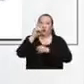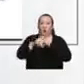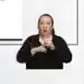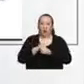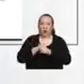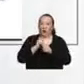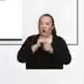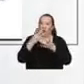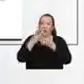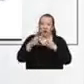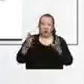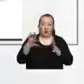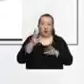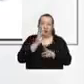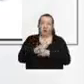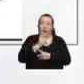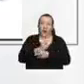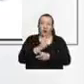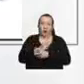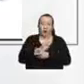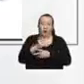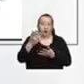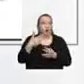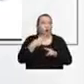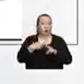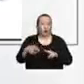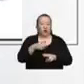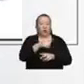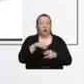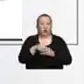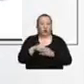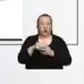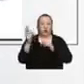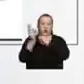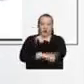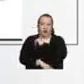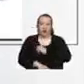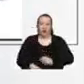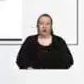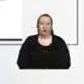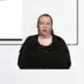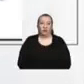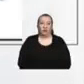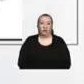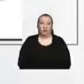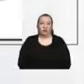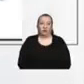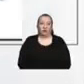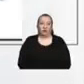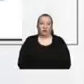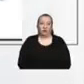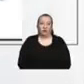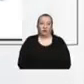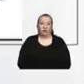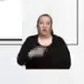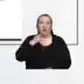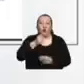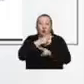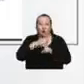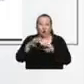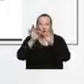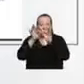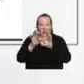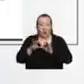más peligroso pero de la redundancia se eliminó esto demuestra la eficacia la reforma judicial piense que esto es